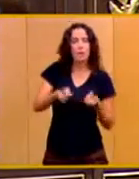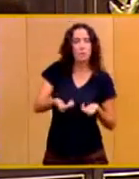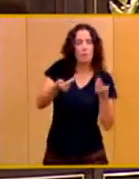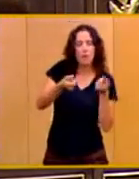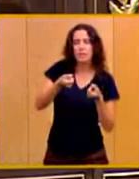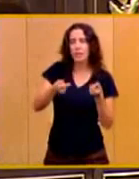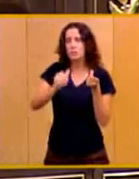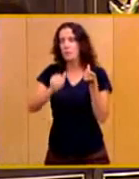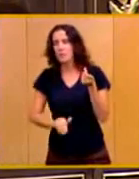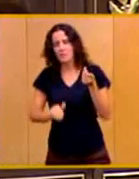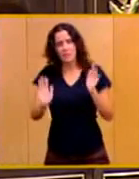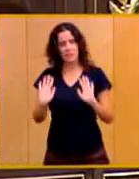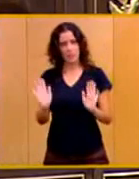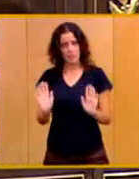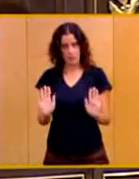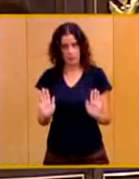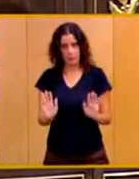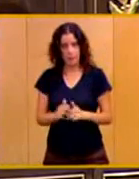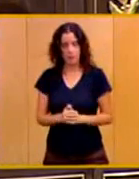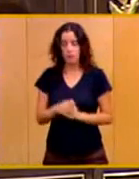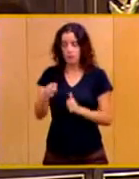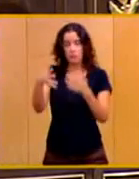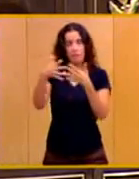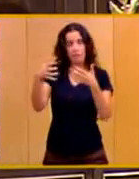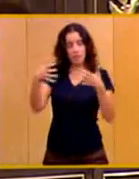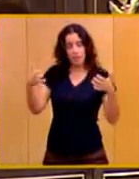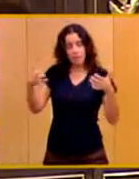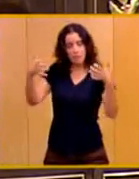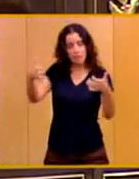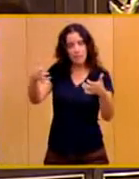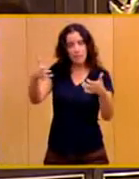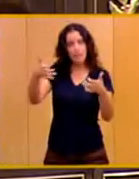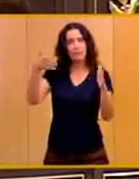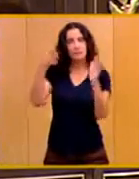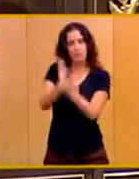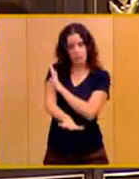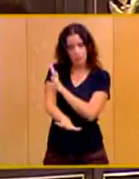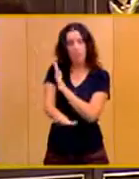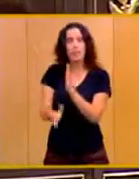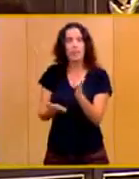gasta menos. Una frase que pide mármol, señorías.